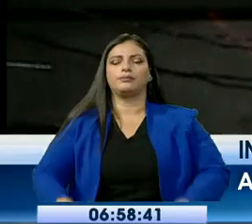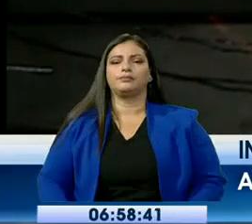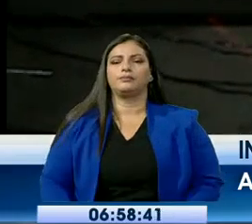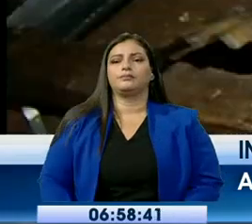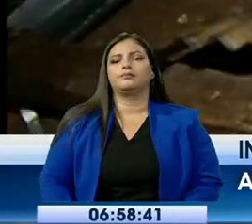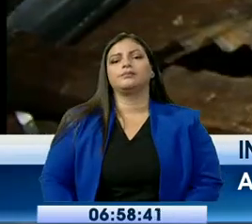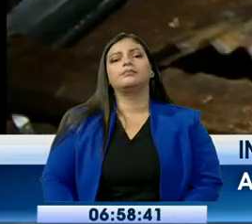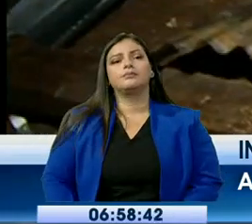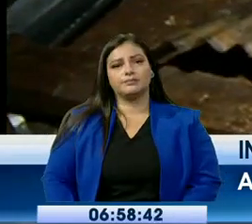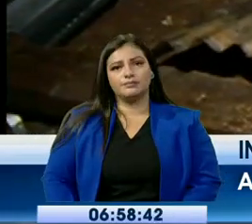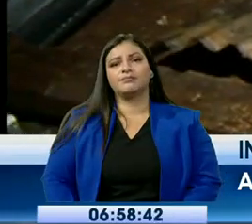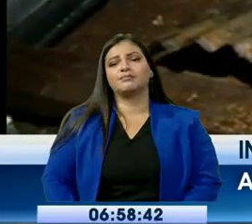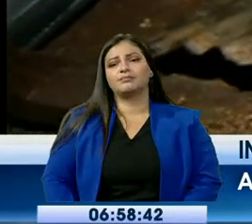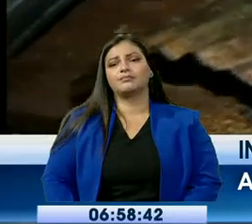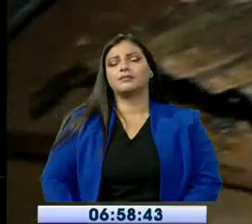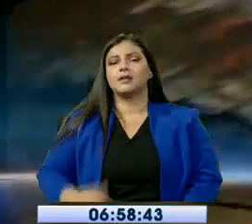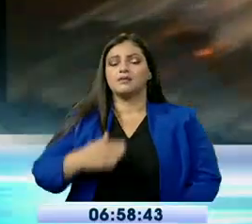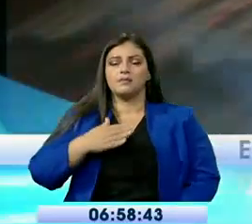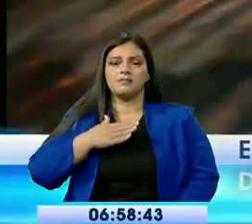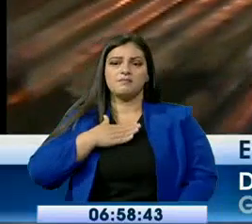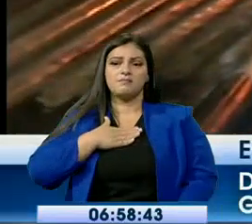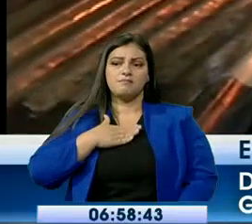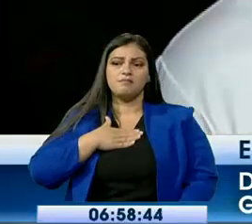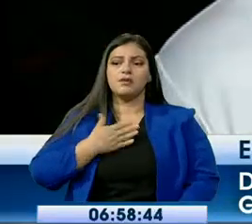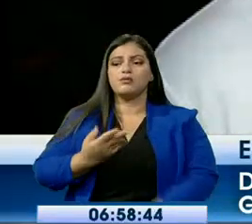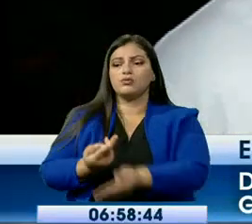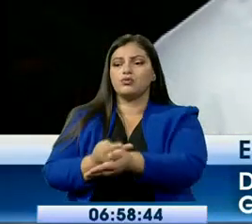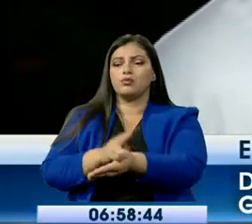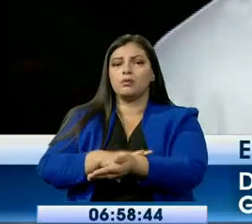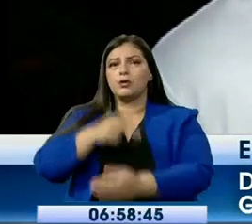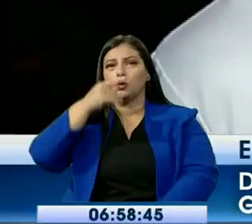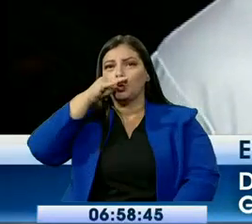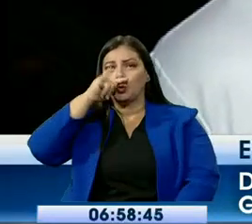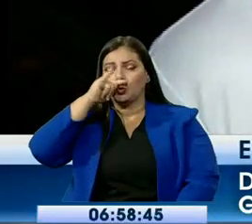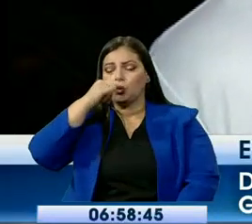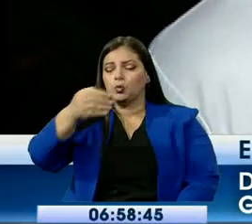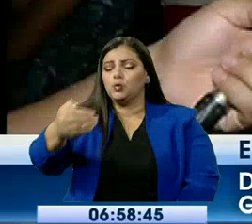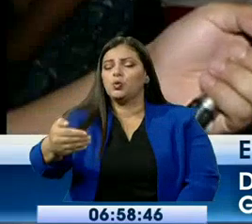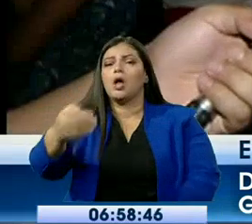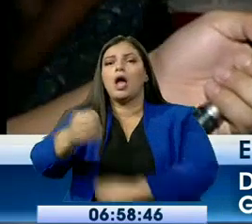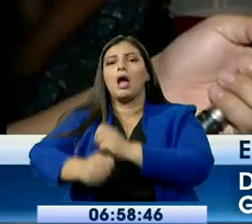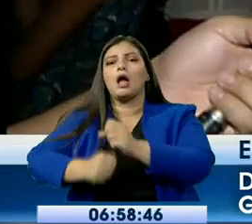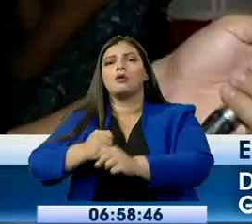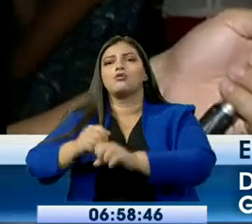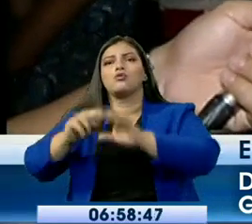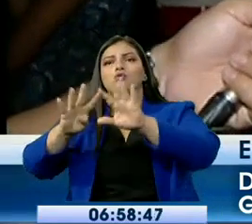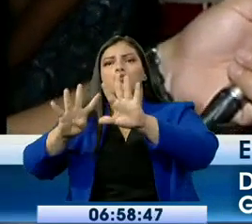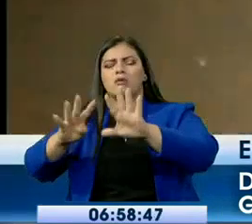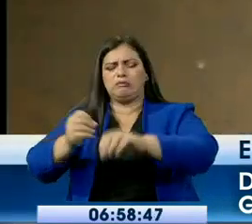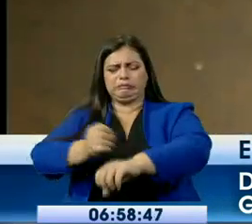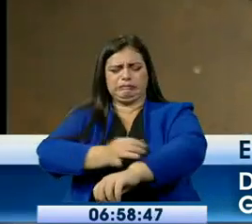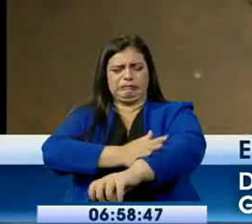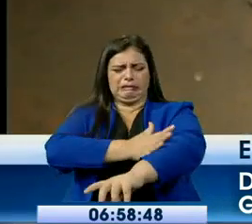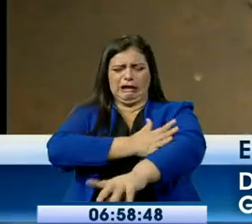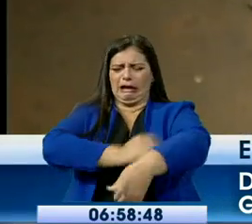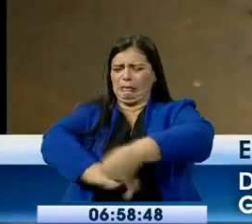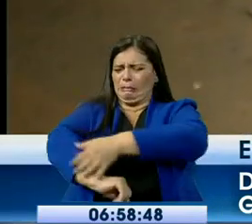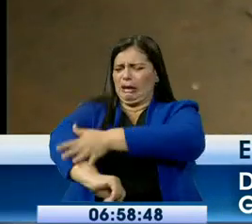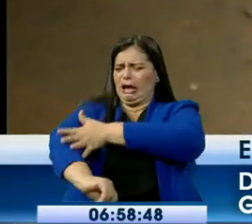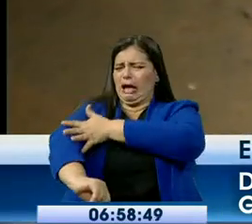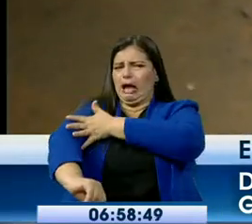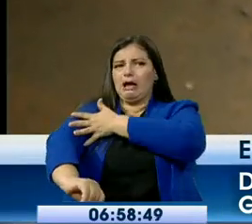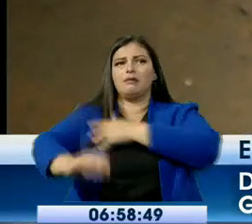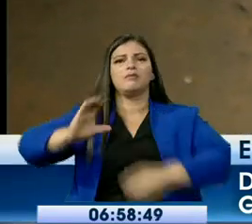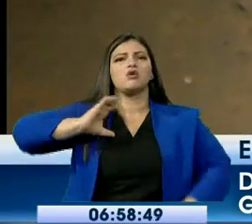sobrino salieron afectados. Mi sobrino es el más quemado, el más afectado, el niño de 9 años. Ya la casa está todo quemado, las cosas, todo ha perdido mi